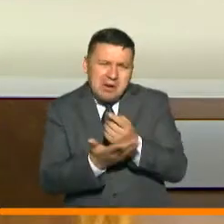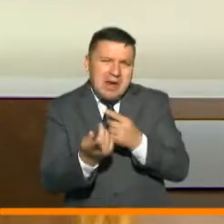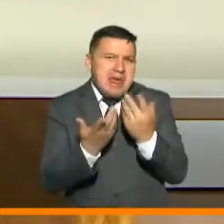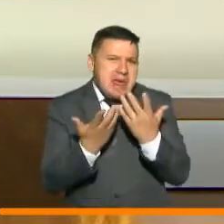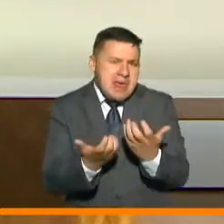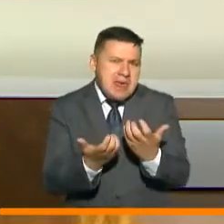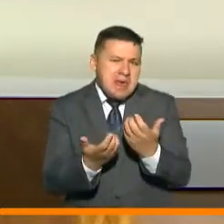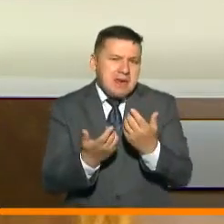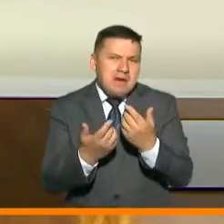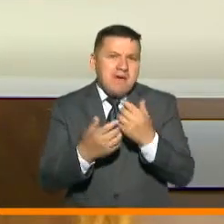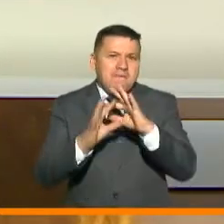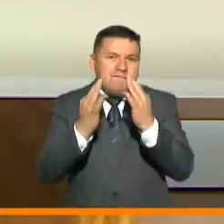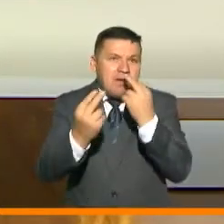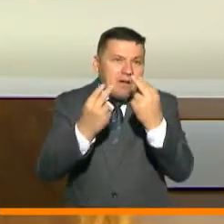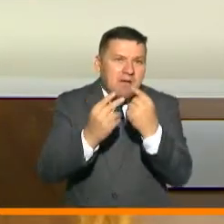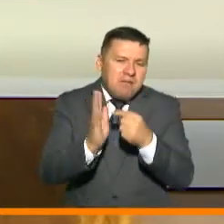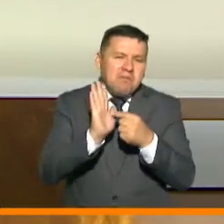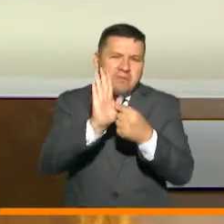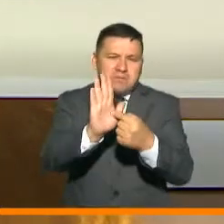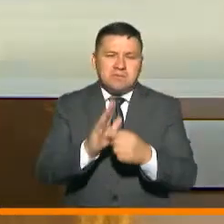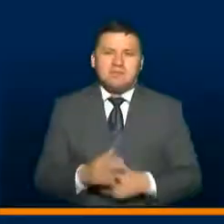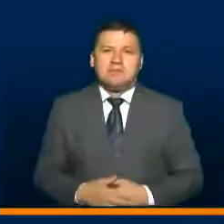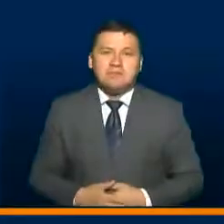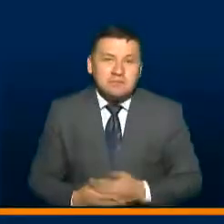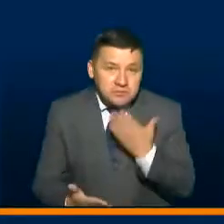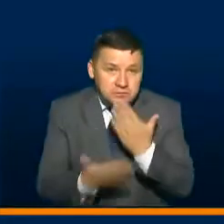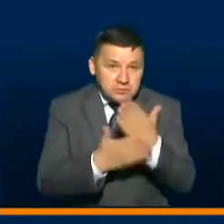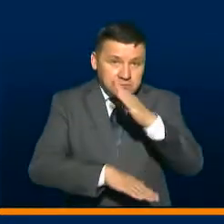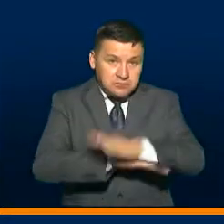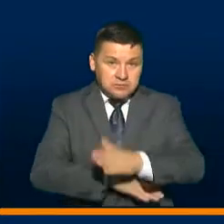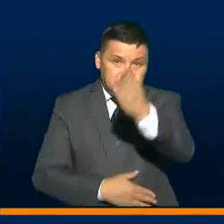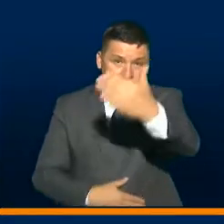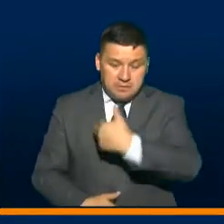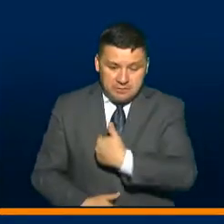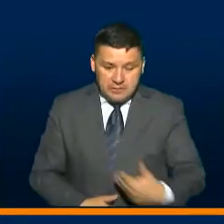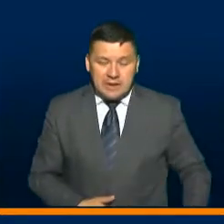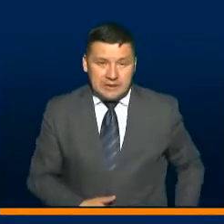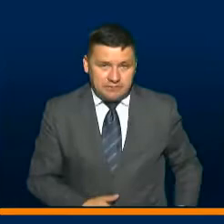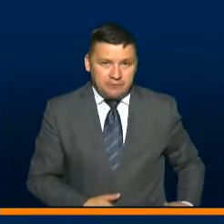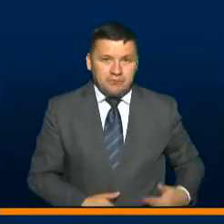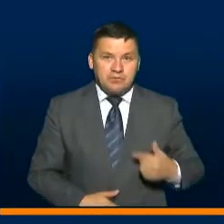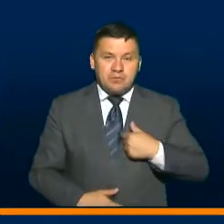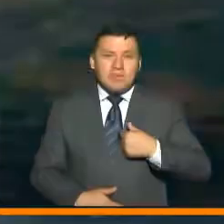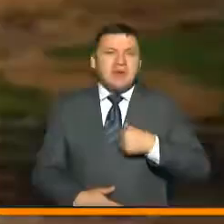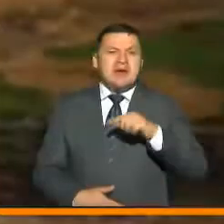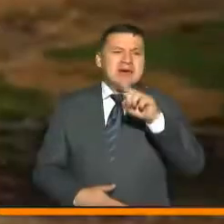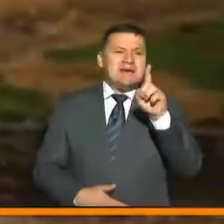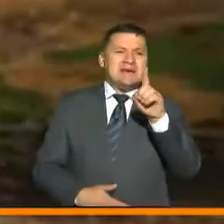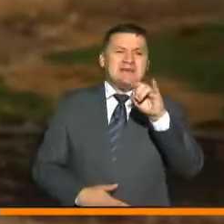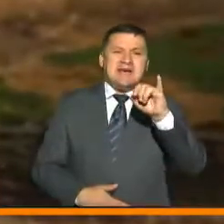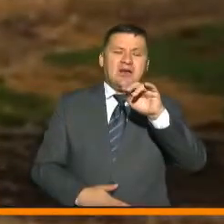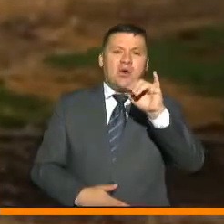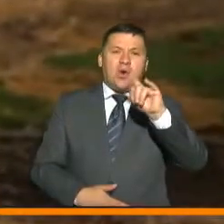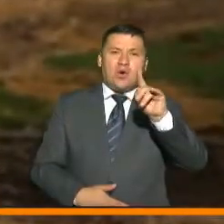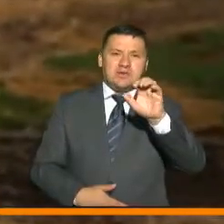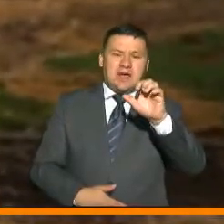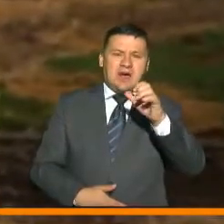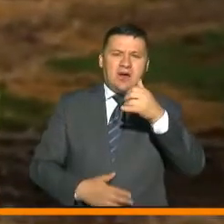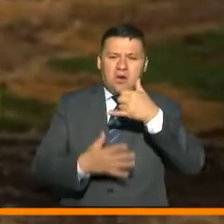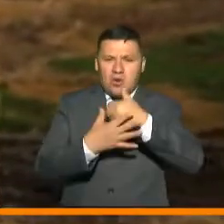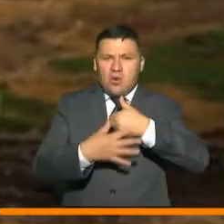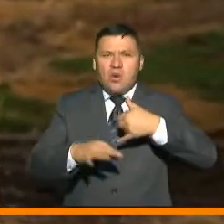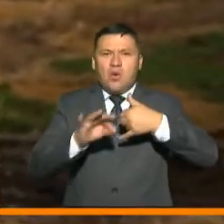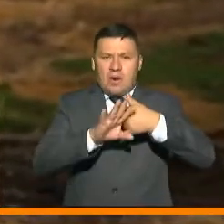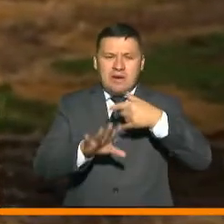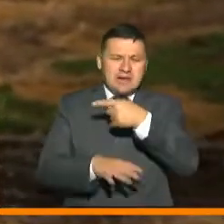quiere enviarle a la familia colombiana. Buenas tardes, señor presidente, desde San José de Guaviare, terminando